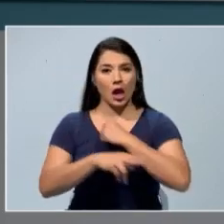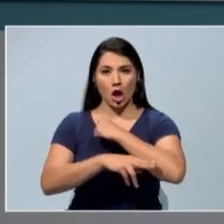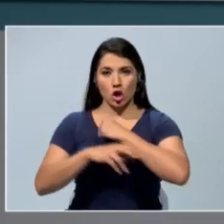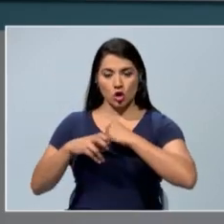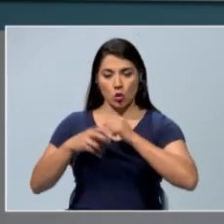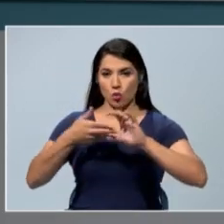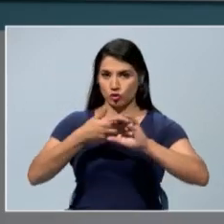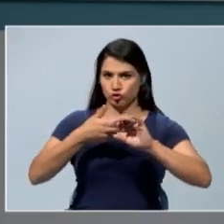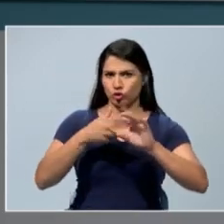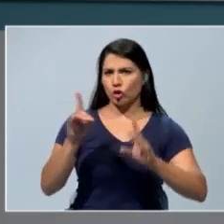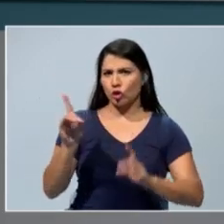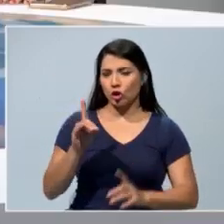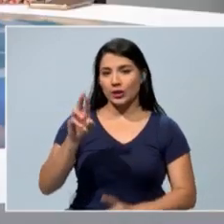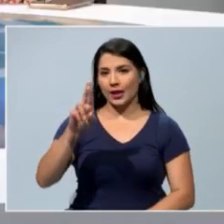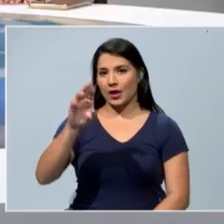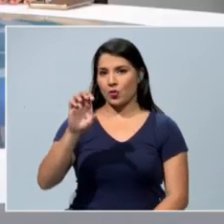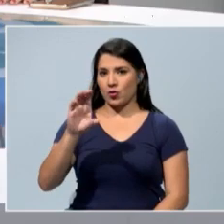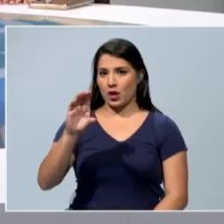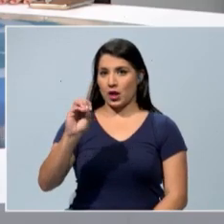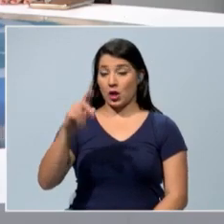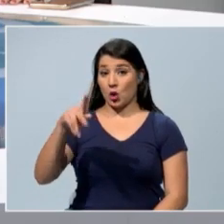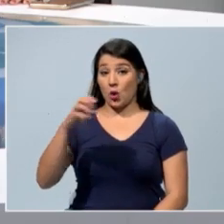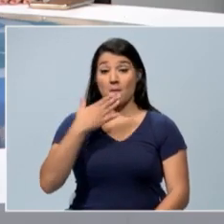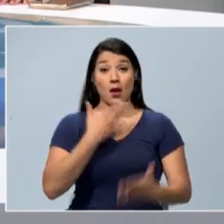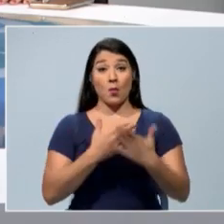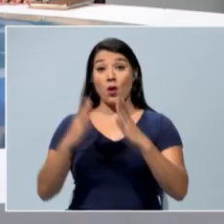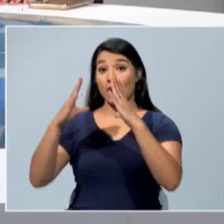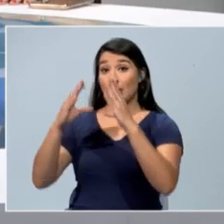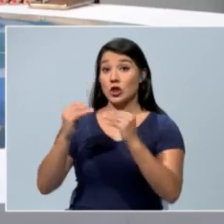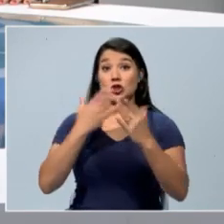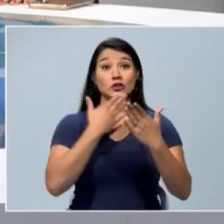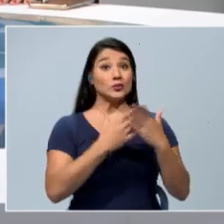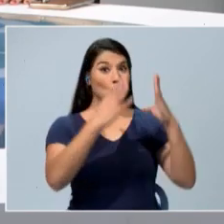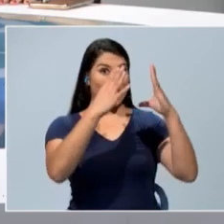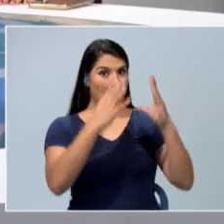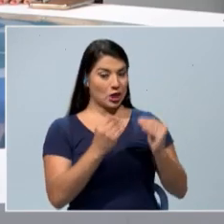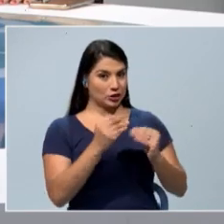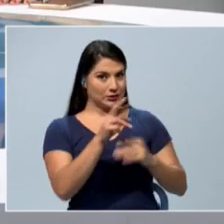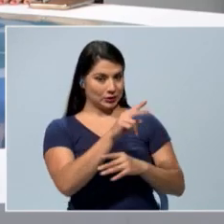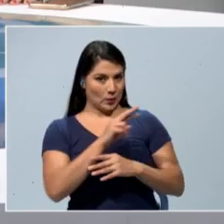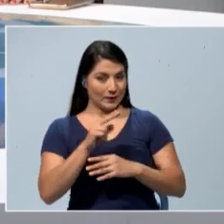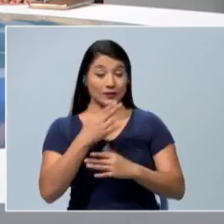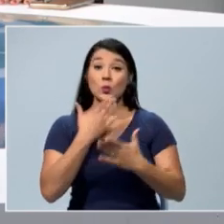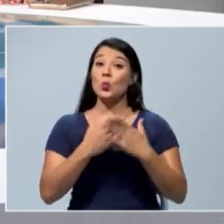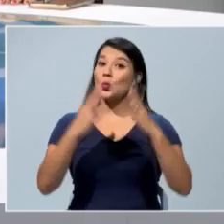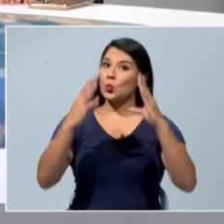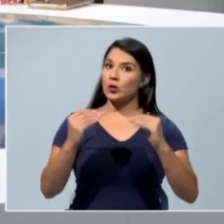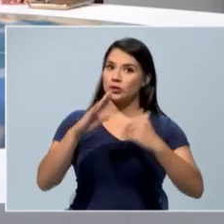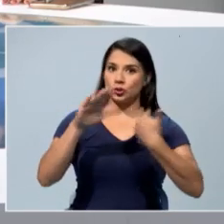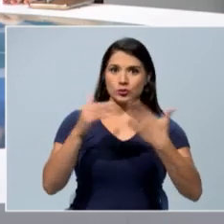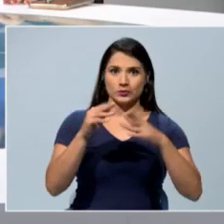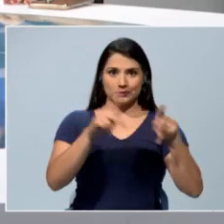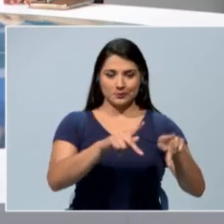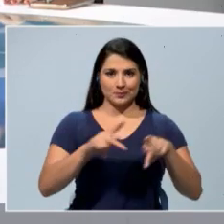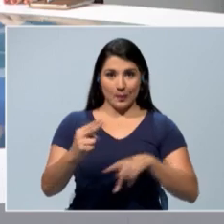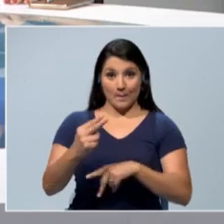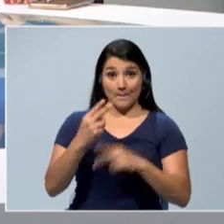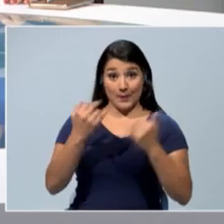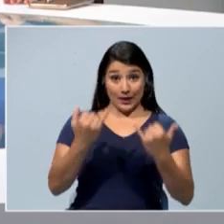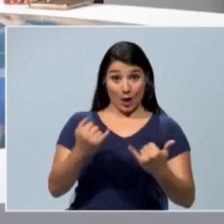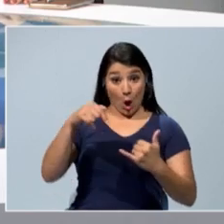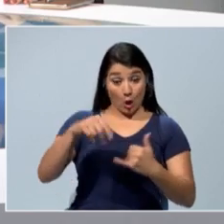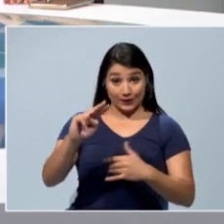poliducto de Recope. Buenas noches, Andrés. Buenas noches, don Ernesto Eisel, y a todos los amigos televidentes. Hoy una nueva entrega.